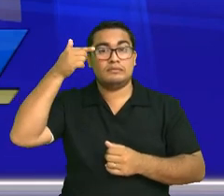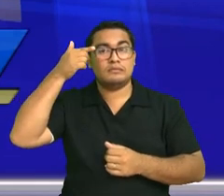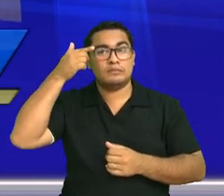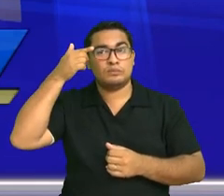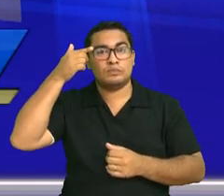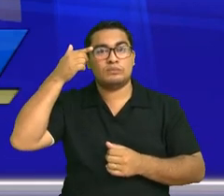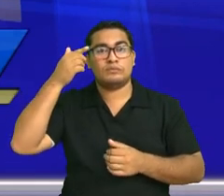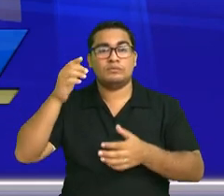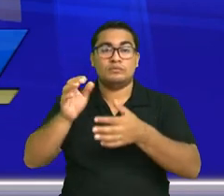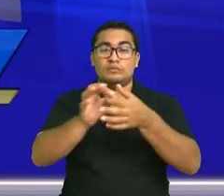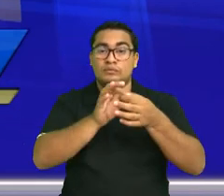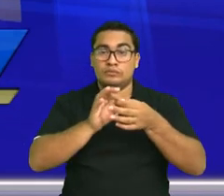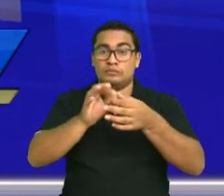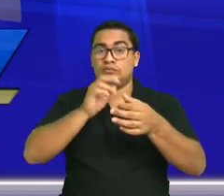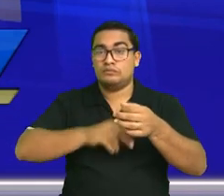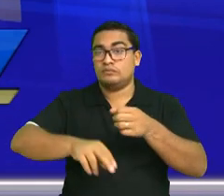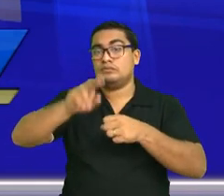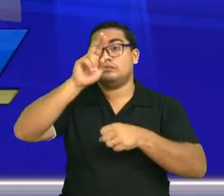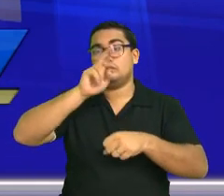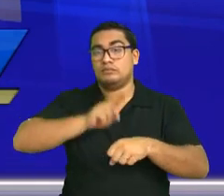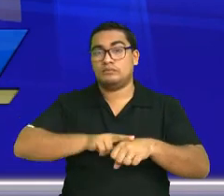Unidad Nacional,